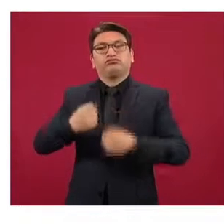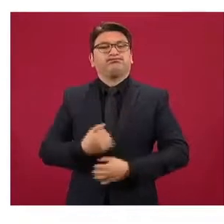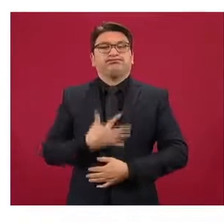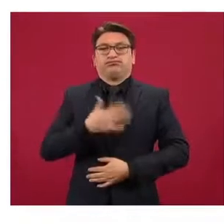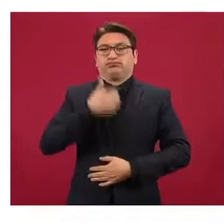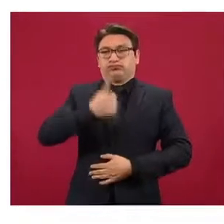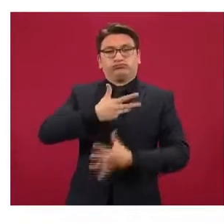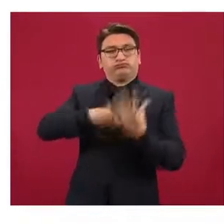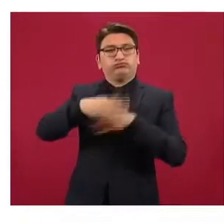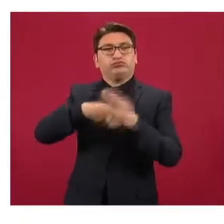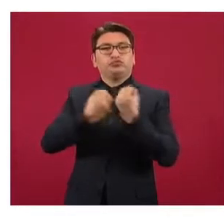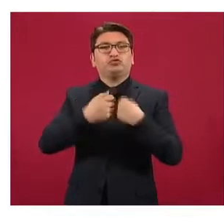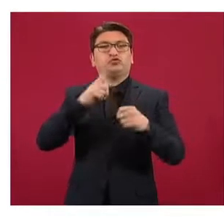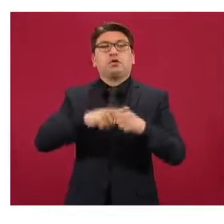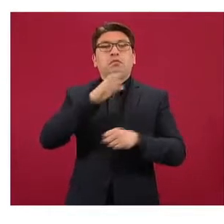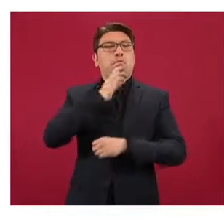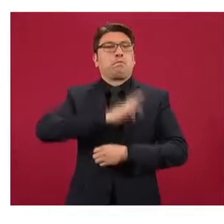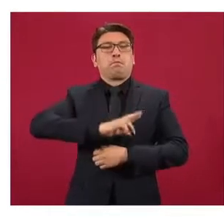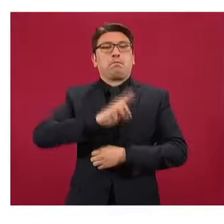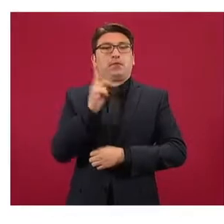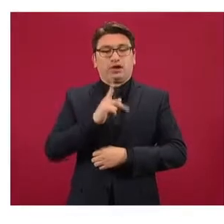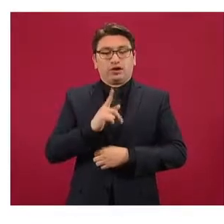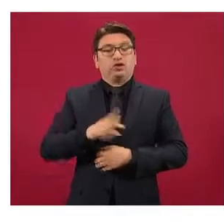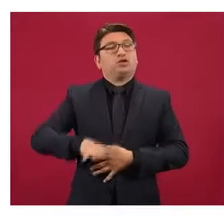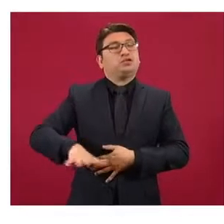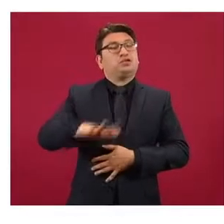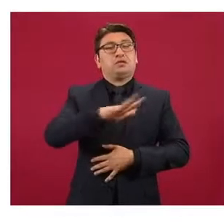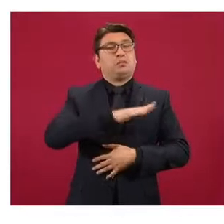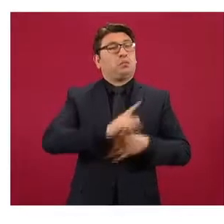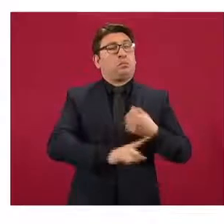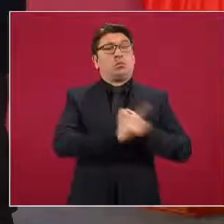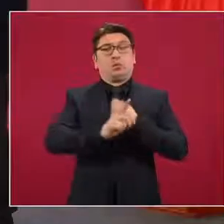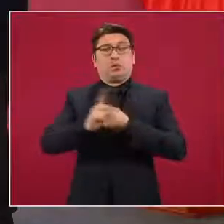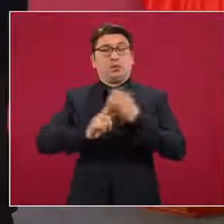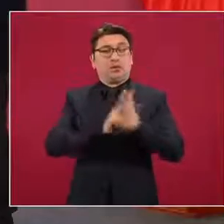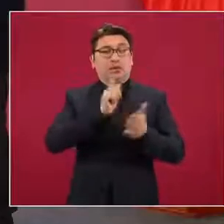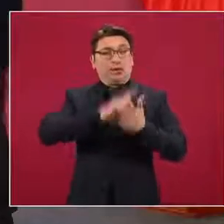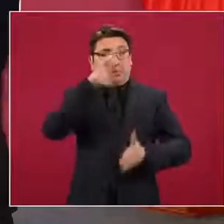una mejor convivencia y será menor la necesidad de perseguir delitos.